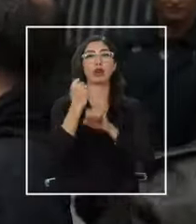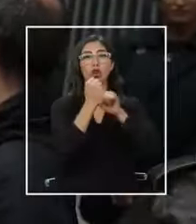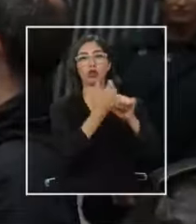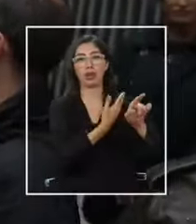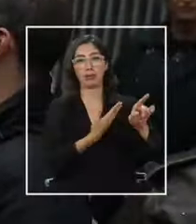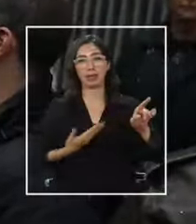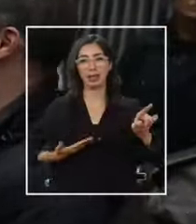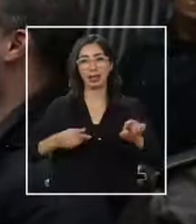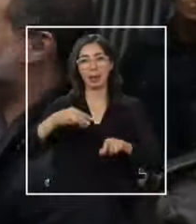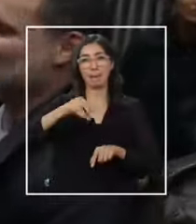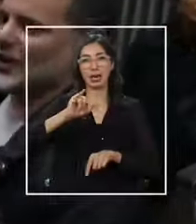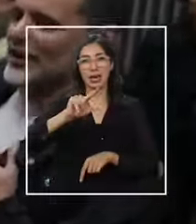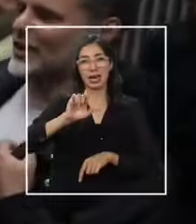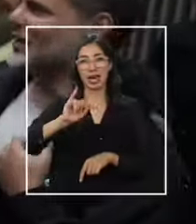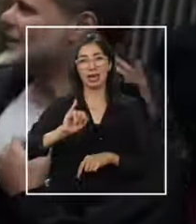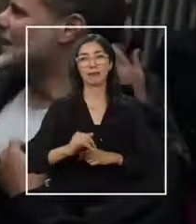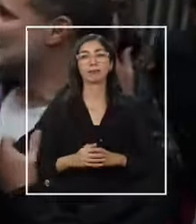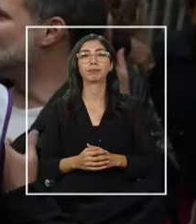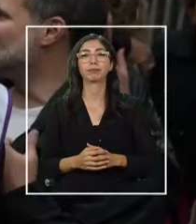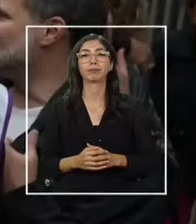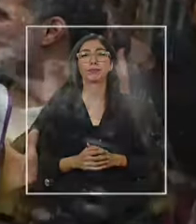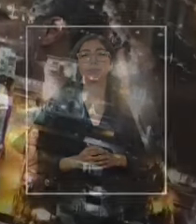Milei.